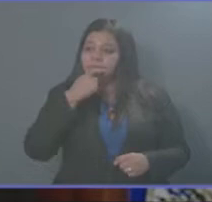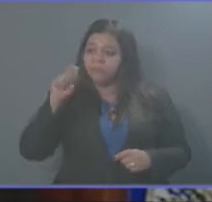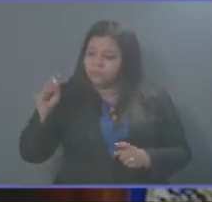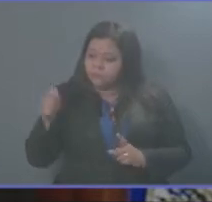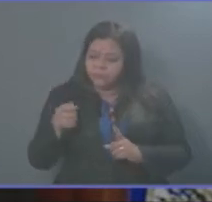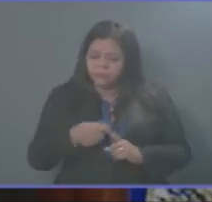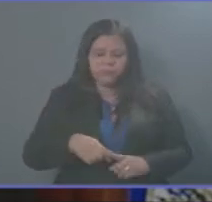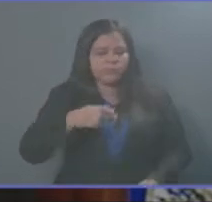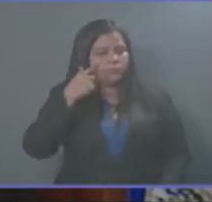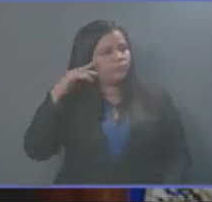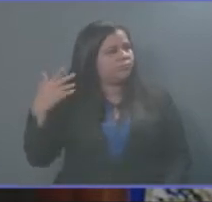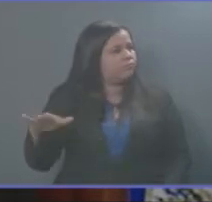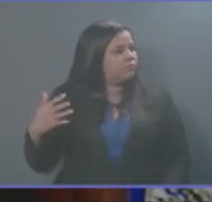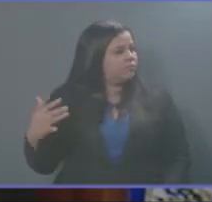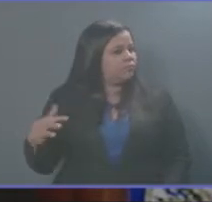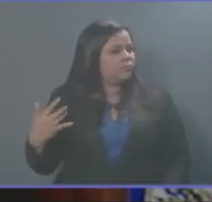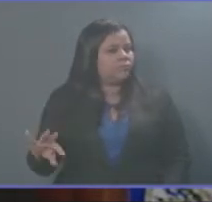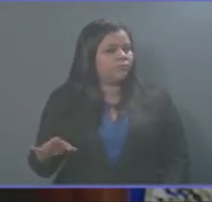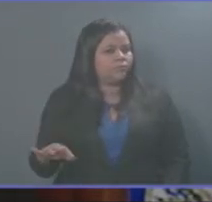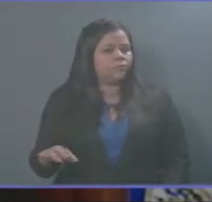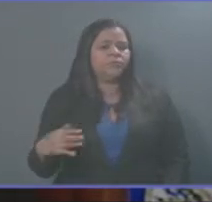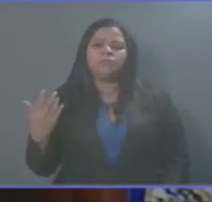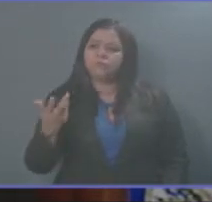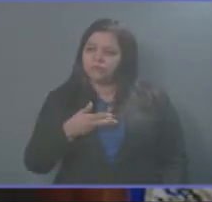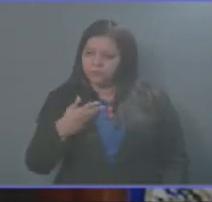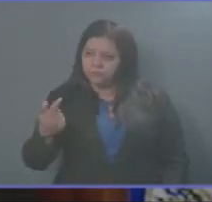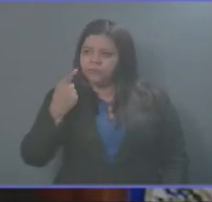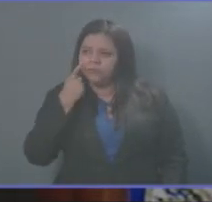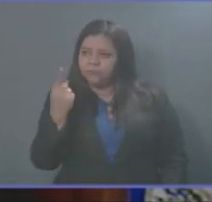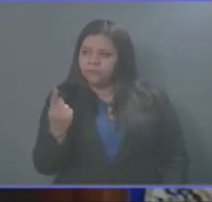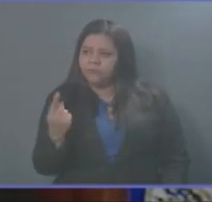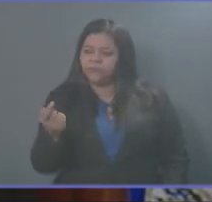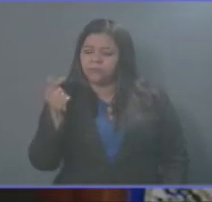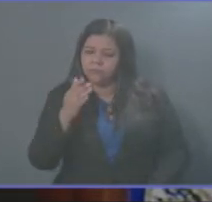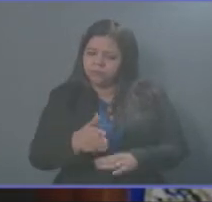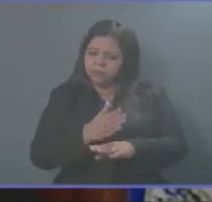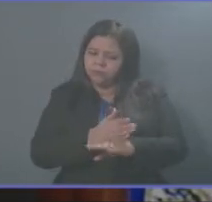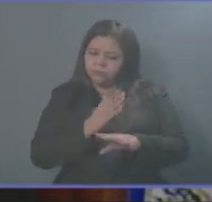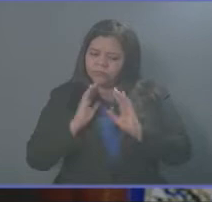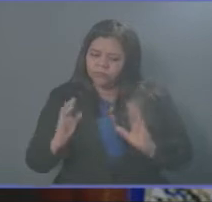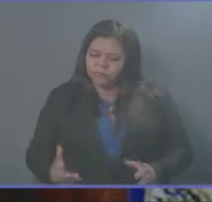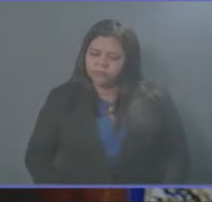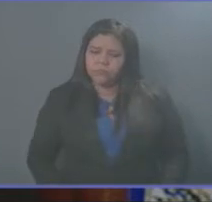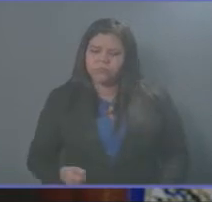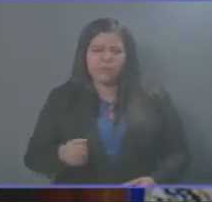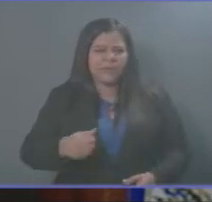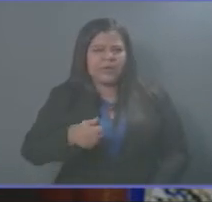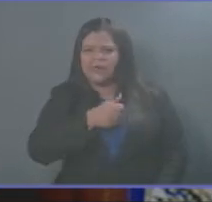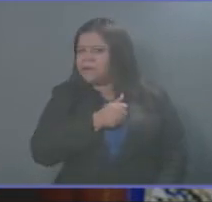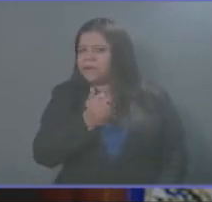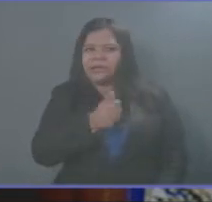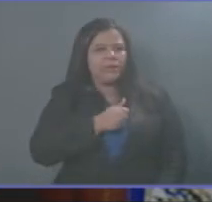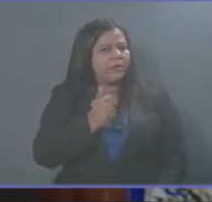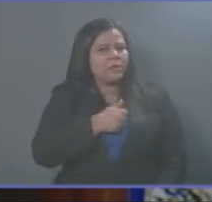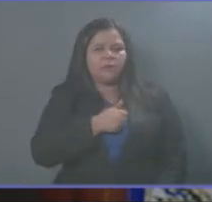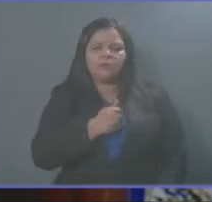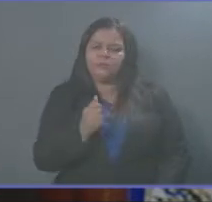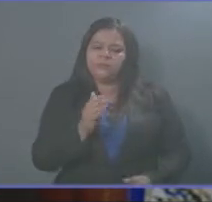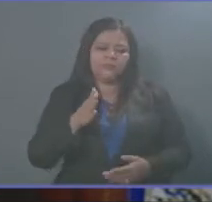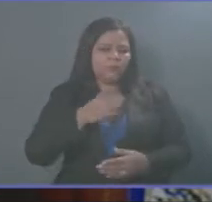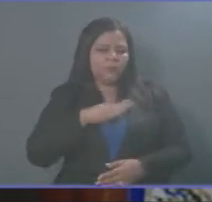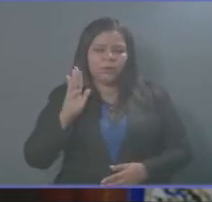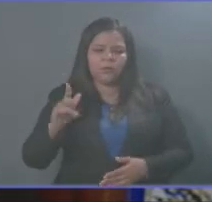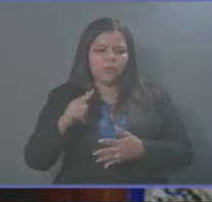delicado, muy delicado. Y hemos estado viendo cómo este gobierno, con total irresponsabilidad, incumple la ley